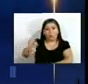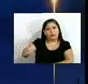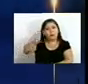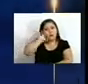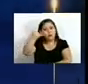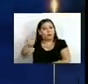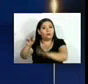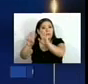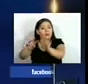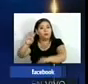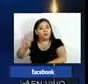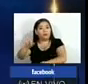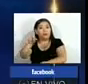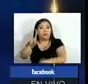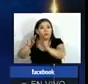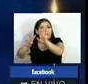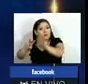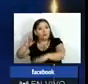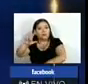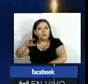telefónico